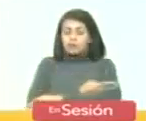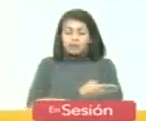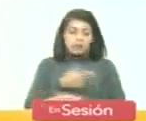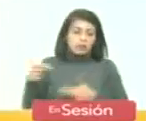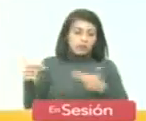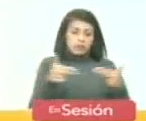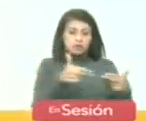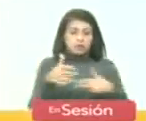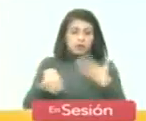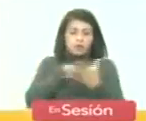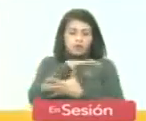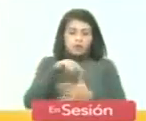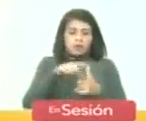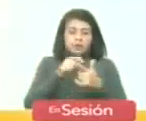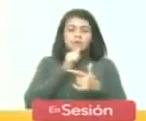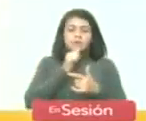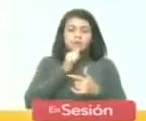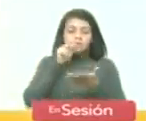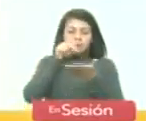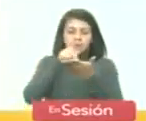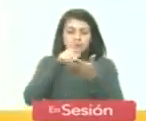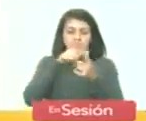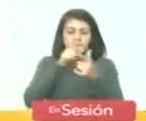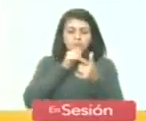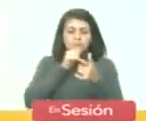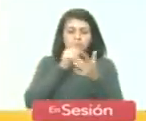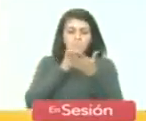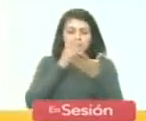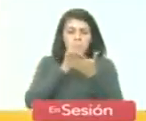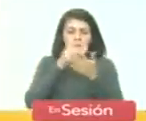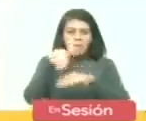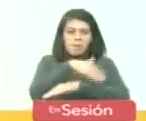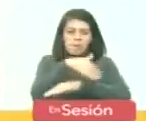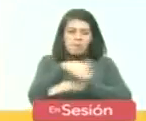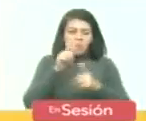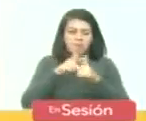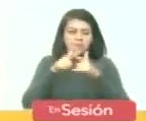violencia. ¿Y quién estaba allí presente? Siempre en las calles,